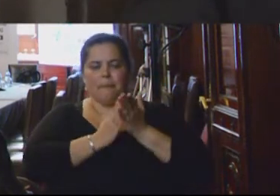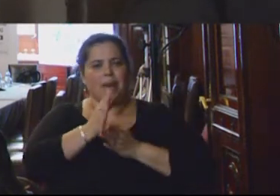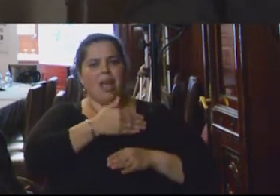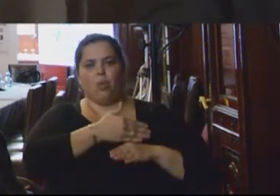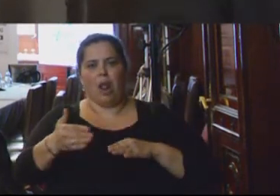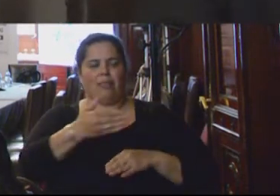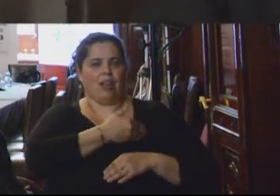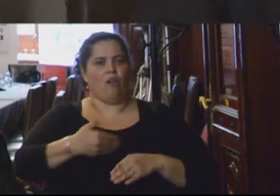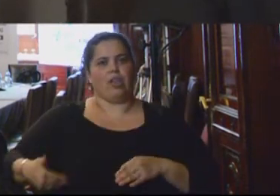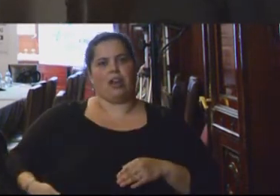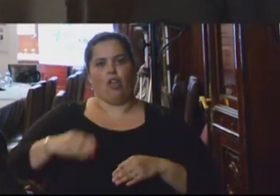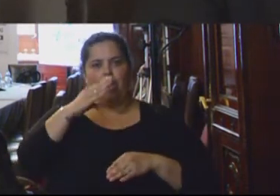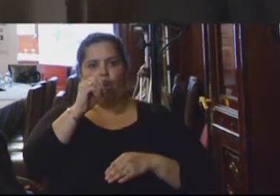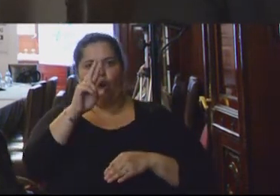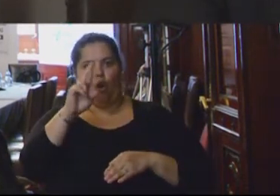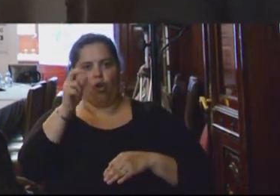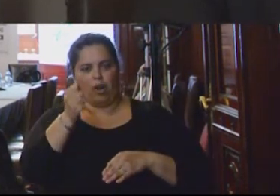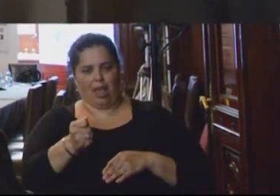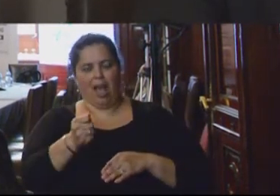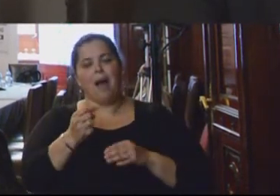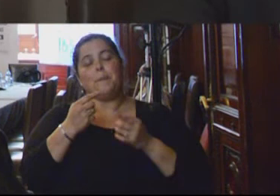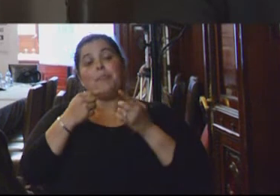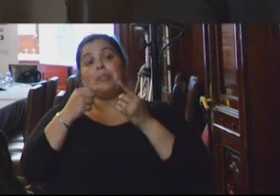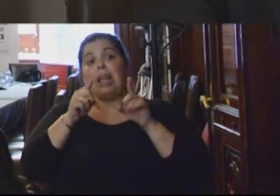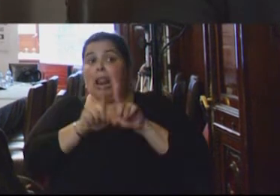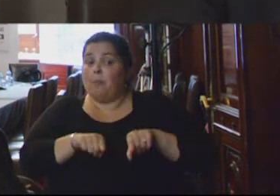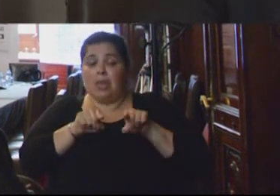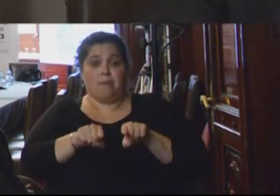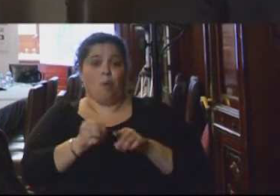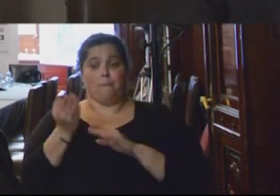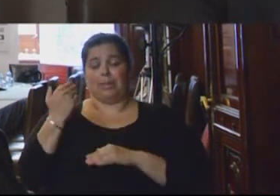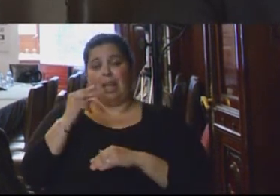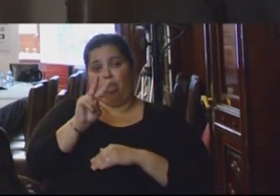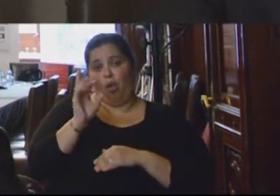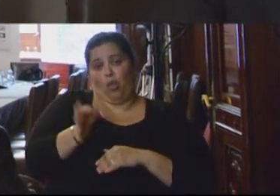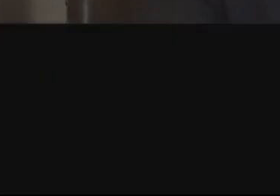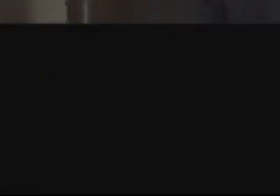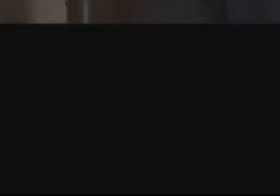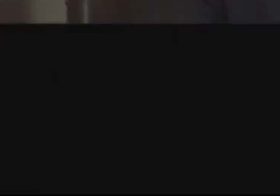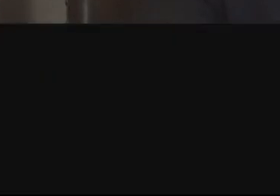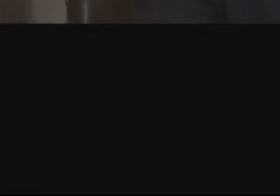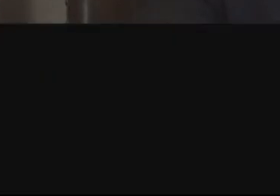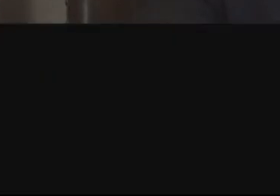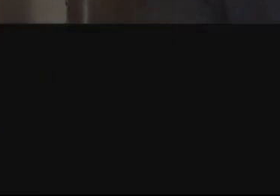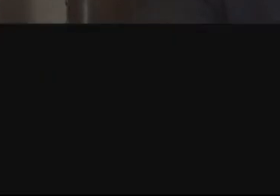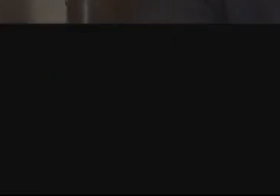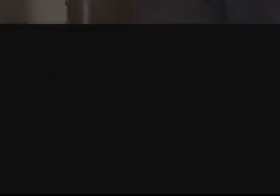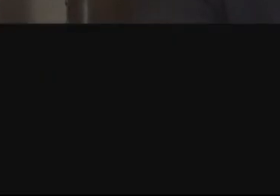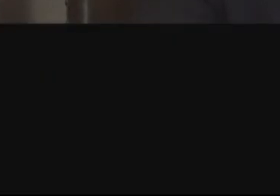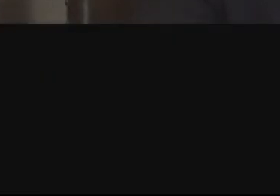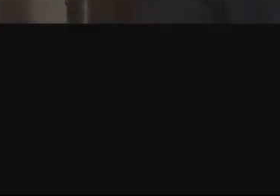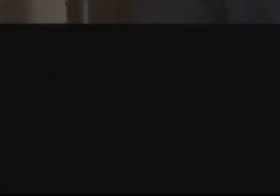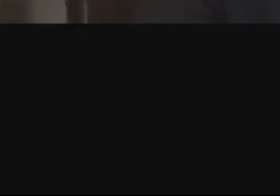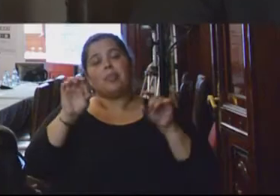Correa. En la misma línea, el pasado 2 de octubre, el presidente Moreno convocó a una consulta popular que